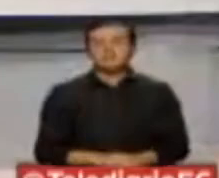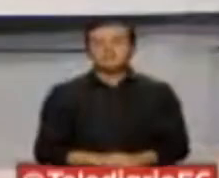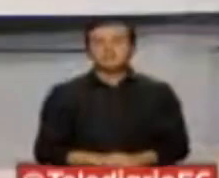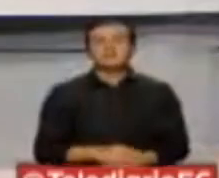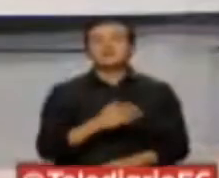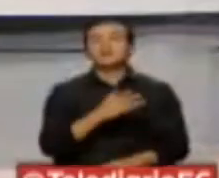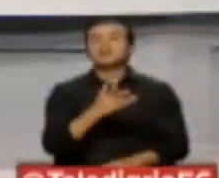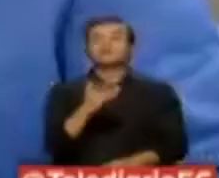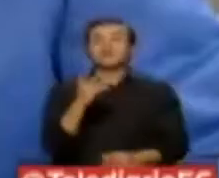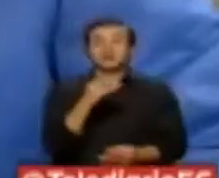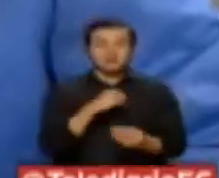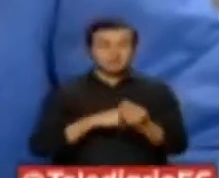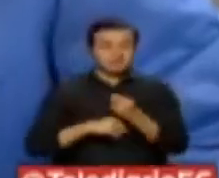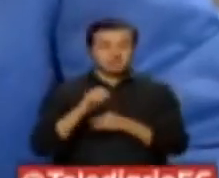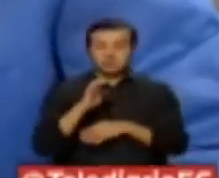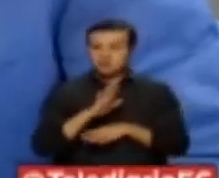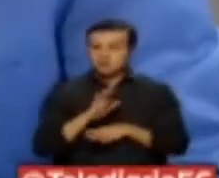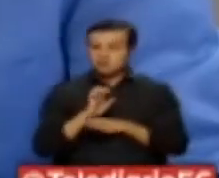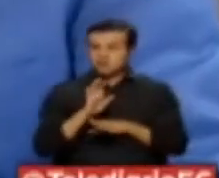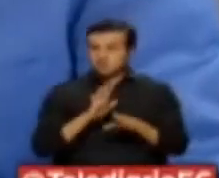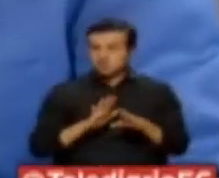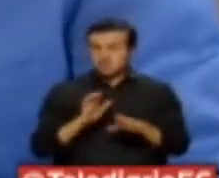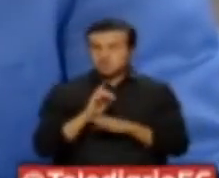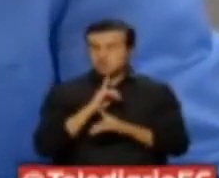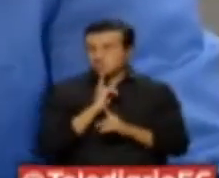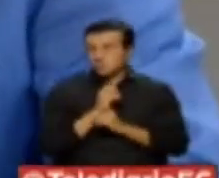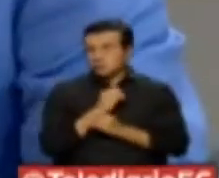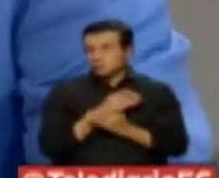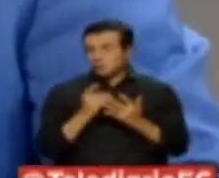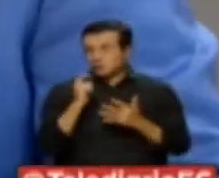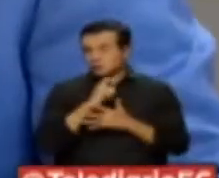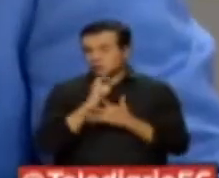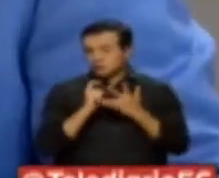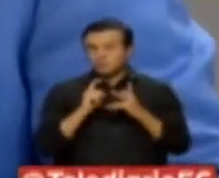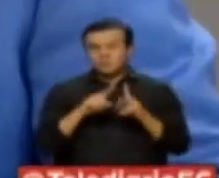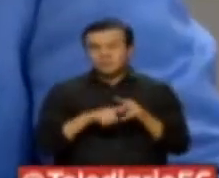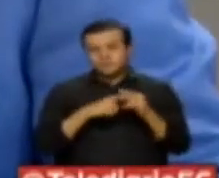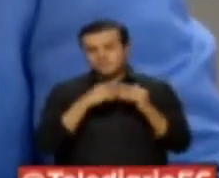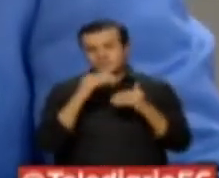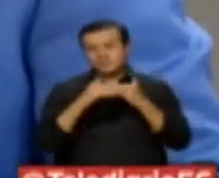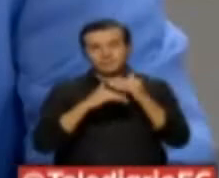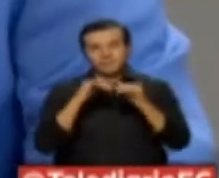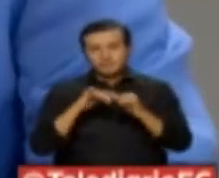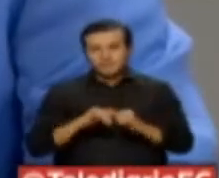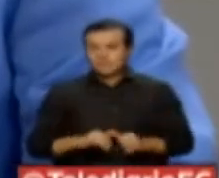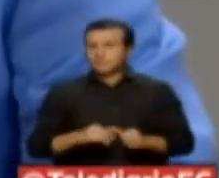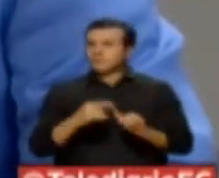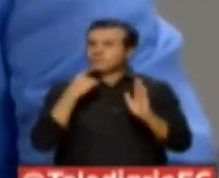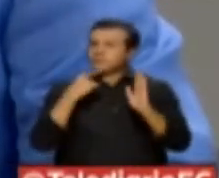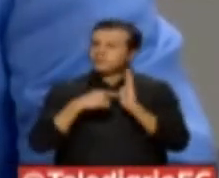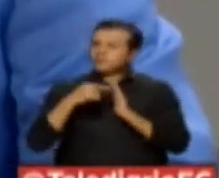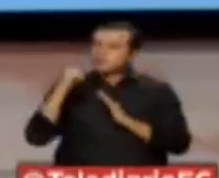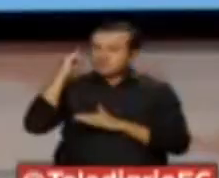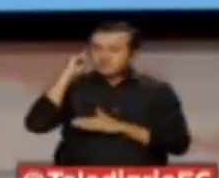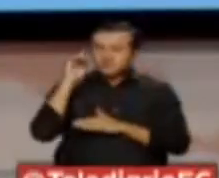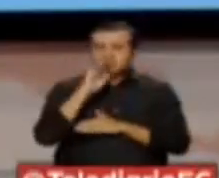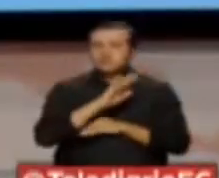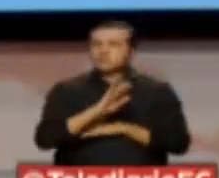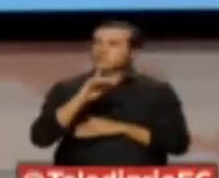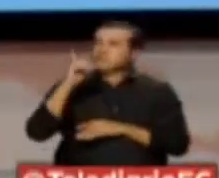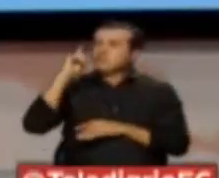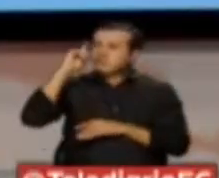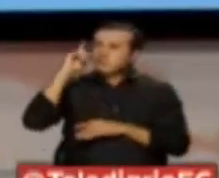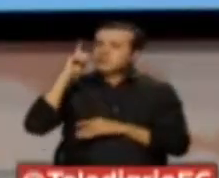inversiones buscan territorios dentro del ecuador necesariamente tienen que comenzar a tratar con otros actores como los gobiernos locales y los